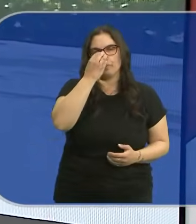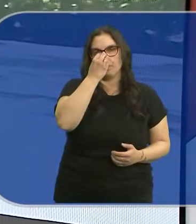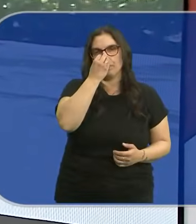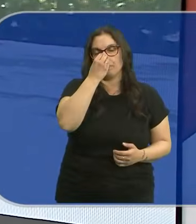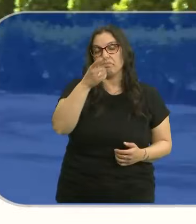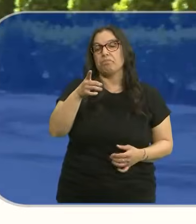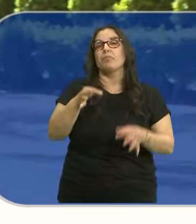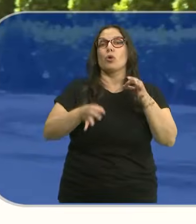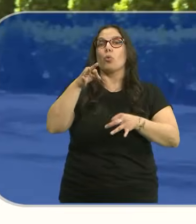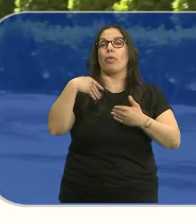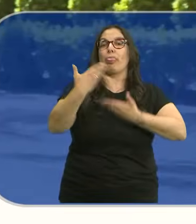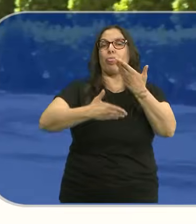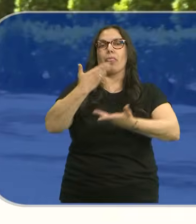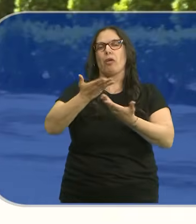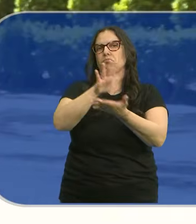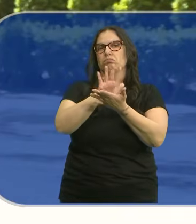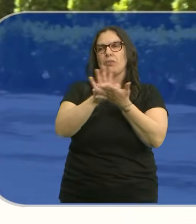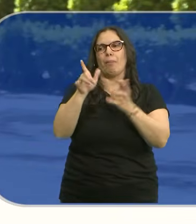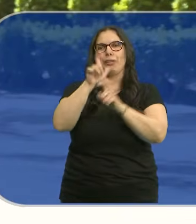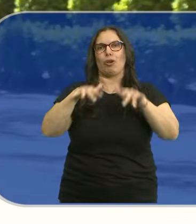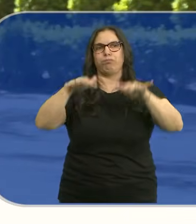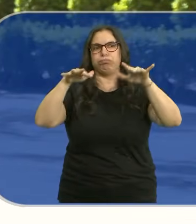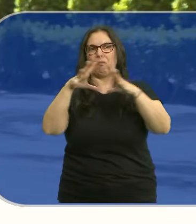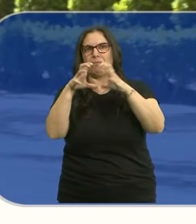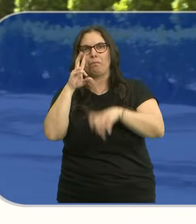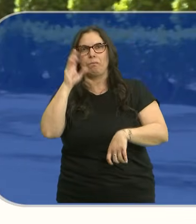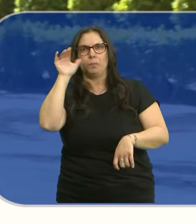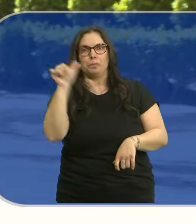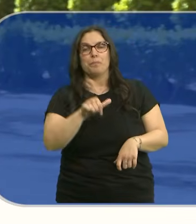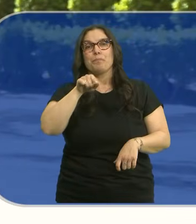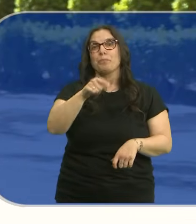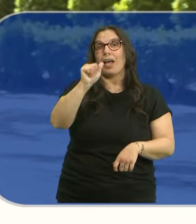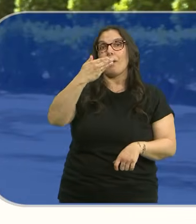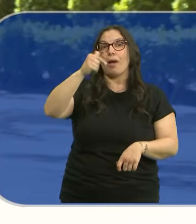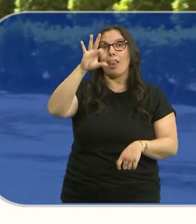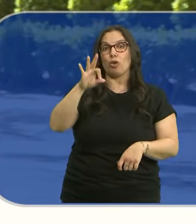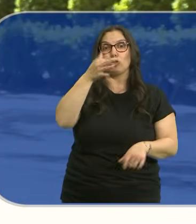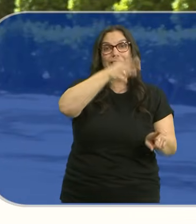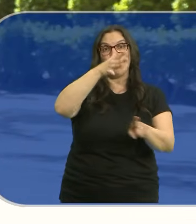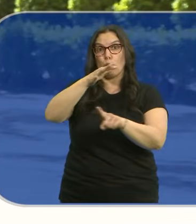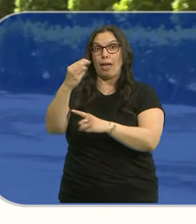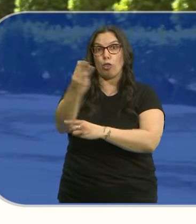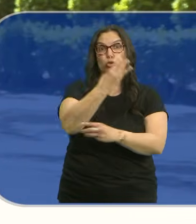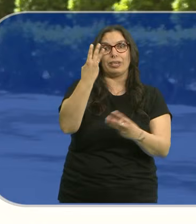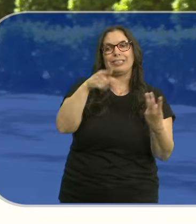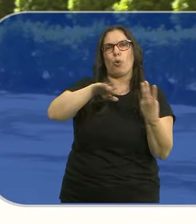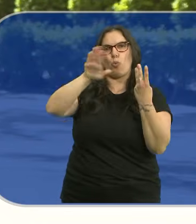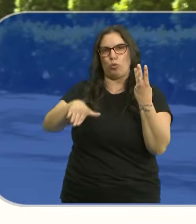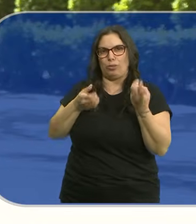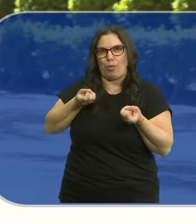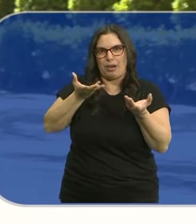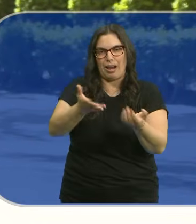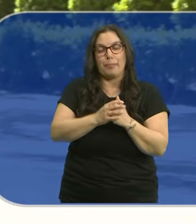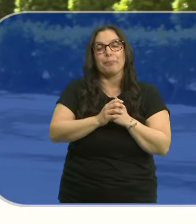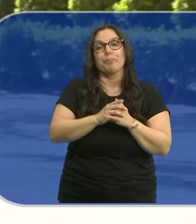Pues con tranquilidad y gran expectación. José Luis Ábalos ha sido el último acusado de esta trama en declarar. Dice además